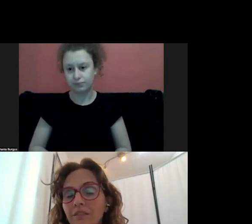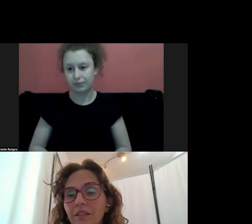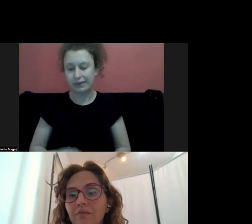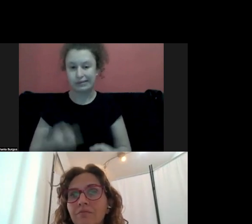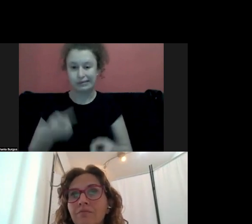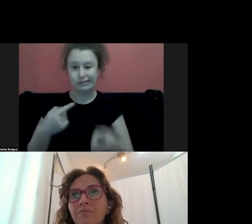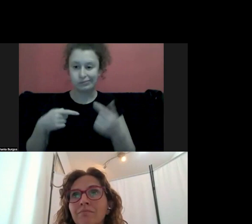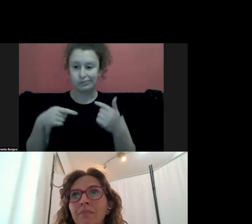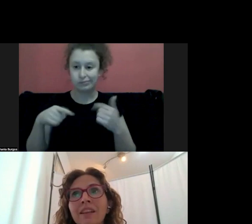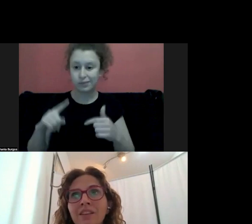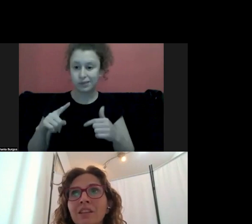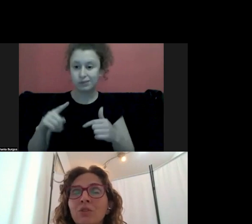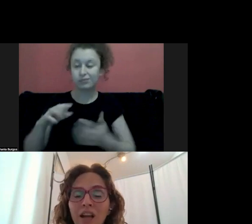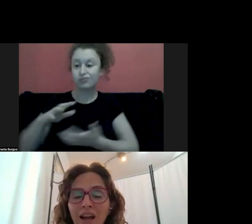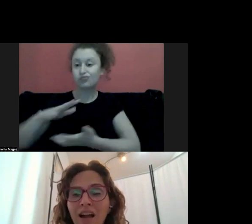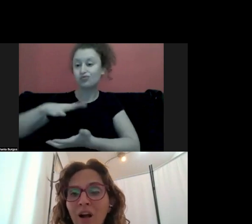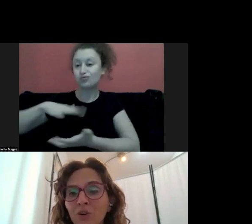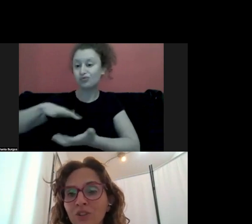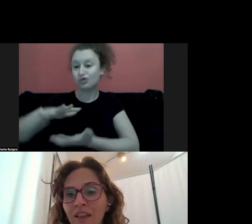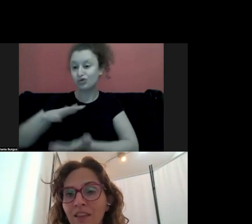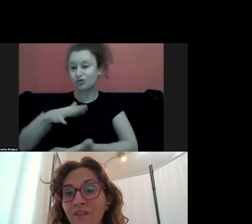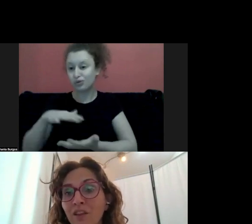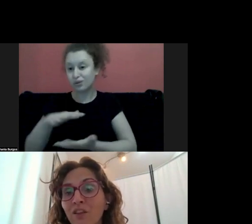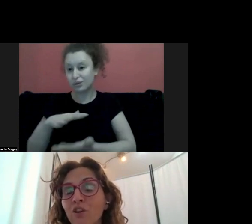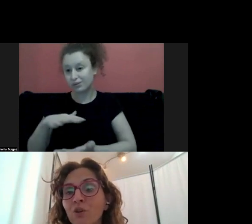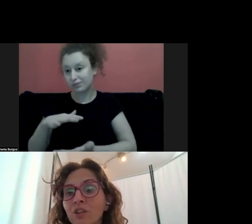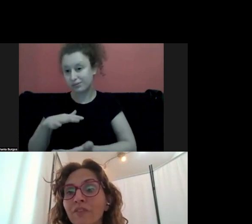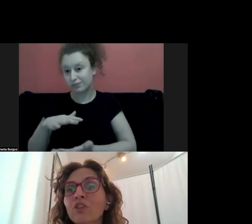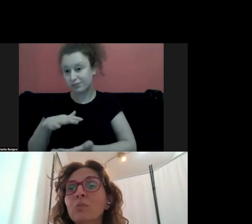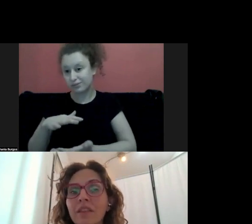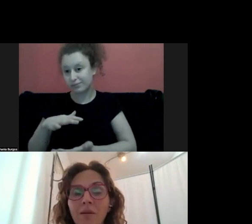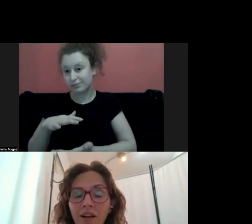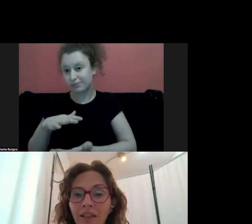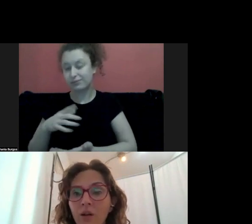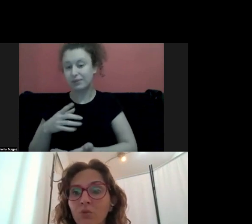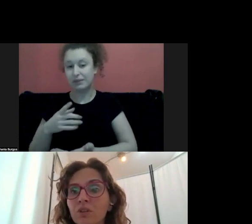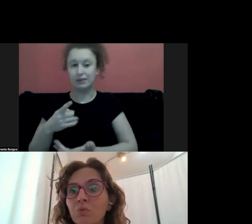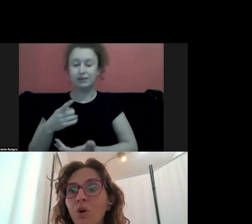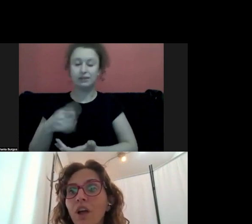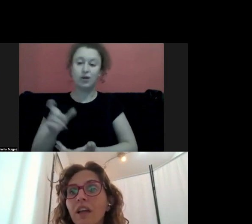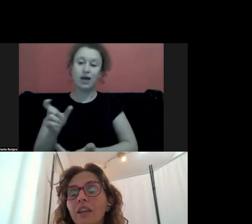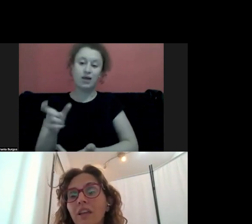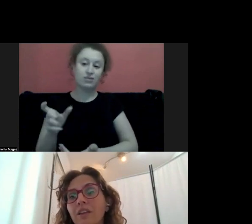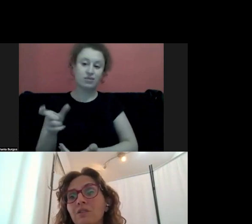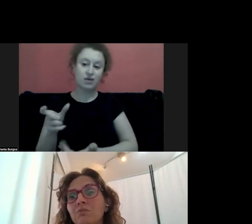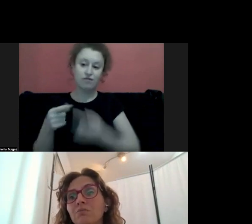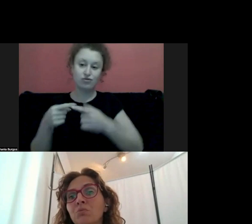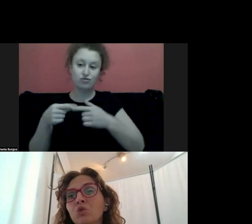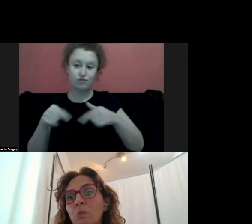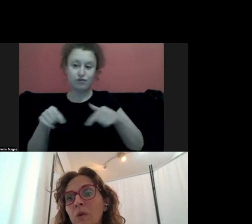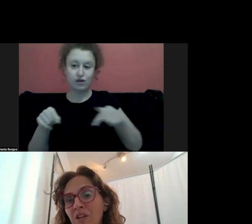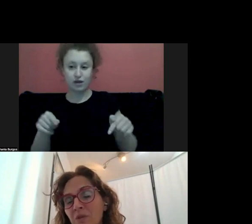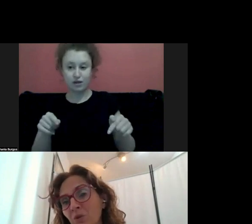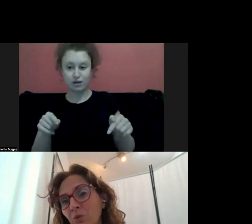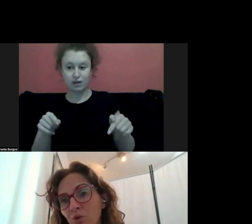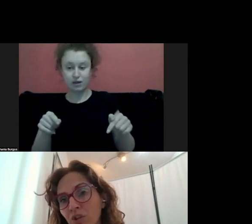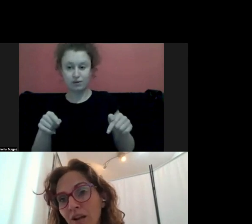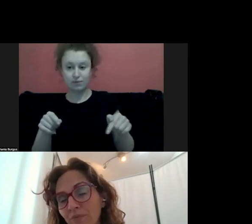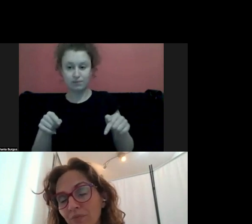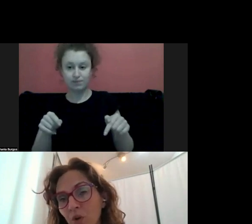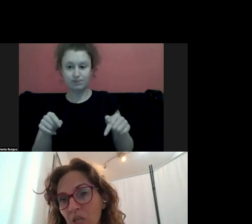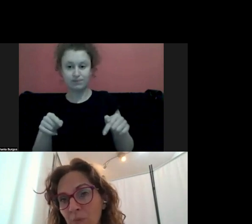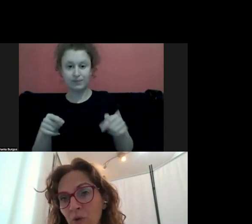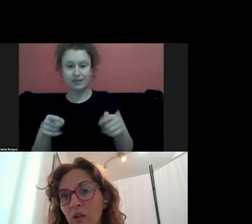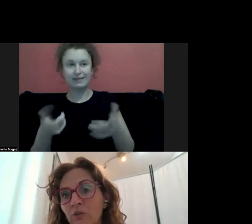socialmente existe otra definición, otra forma de hablar del autismo que es mucho más